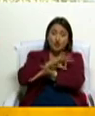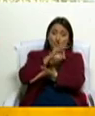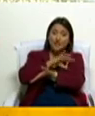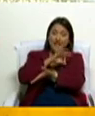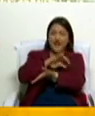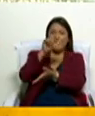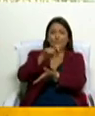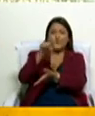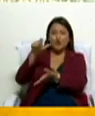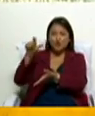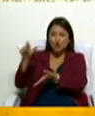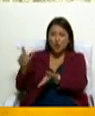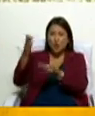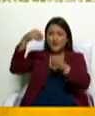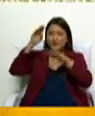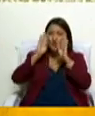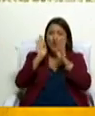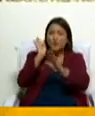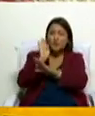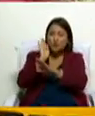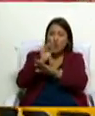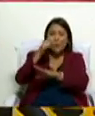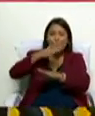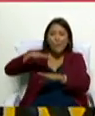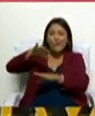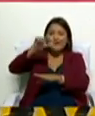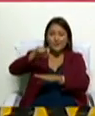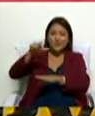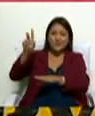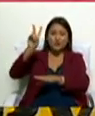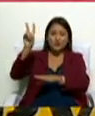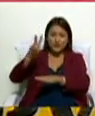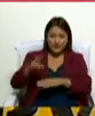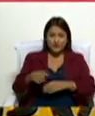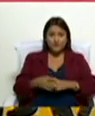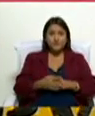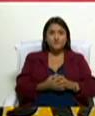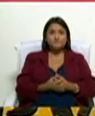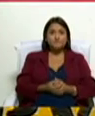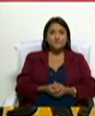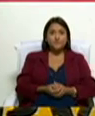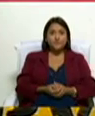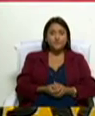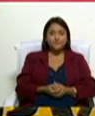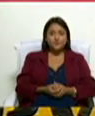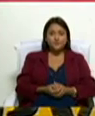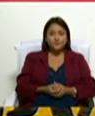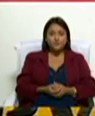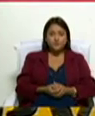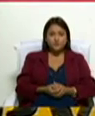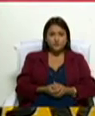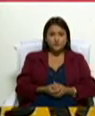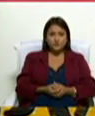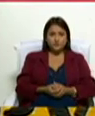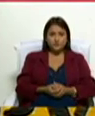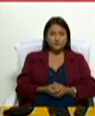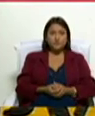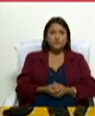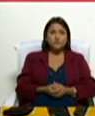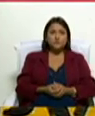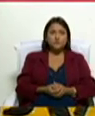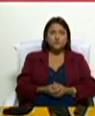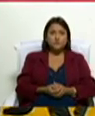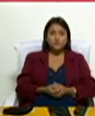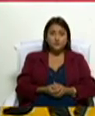Social para proteger de manera prioritaria a nuestro pueblo en una circunstancia